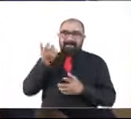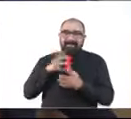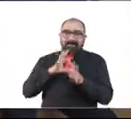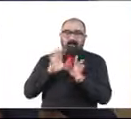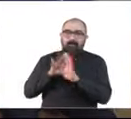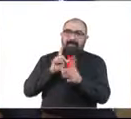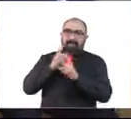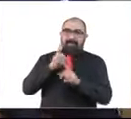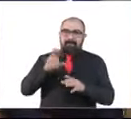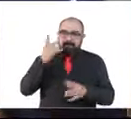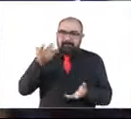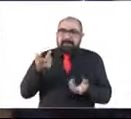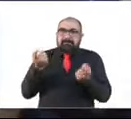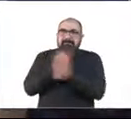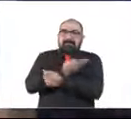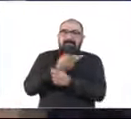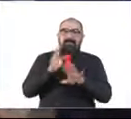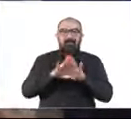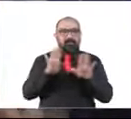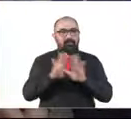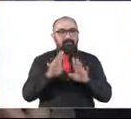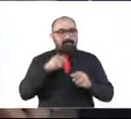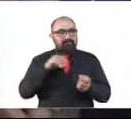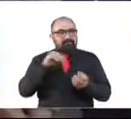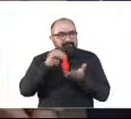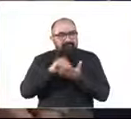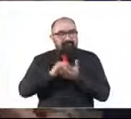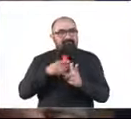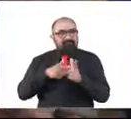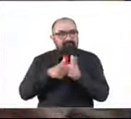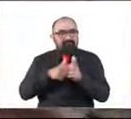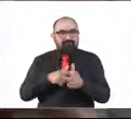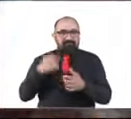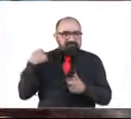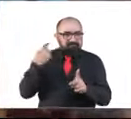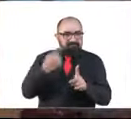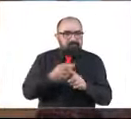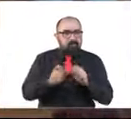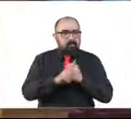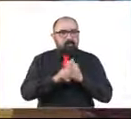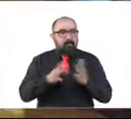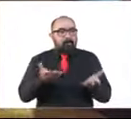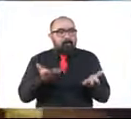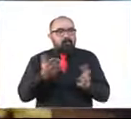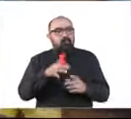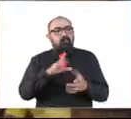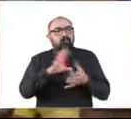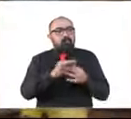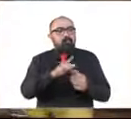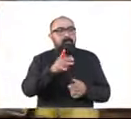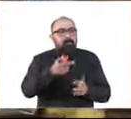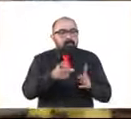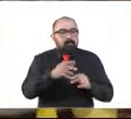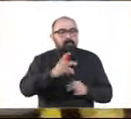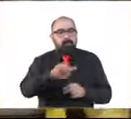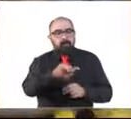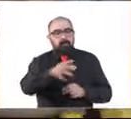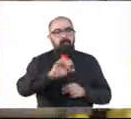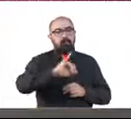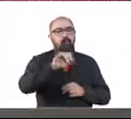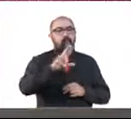Porque seguimos un poco en las mismas desde este lado de la trinchera. ¿Qué nos dicen para concluir? Empezamos contigo, Julia.